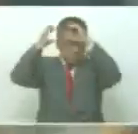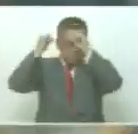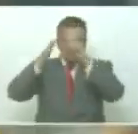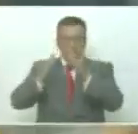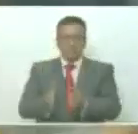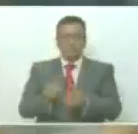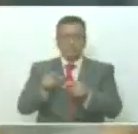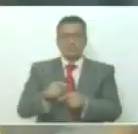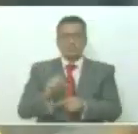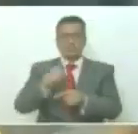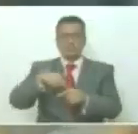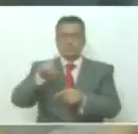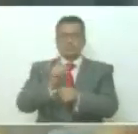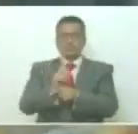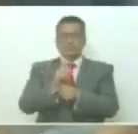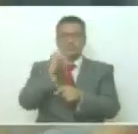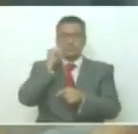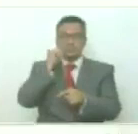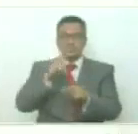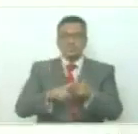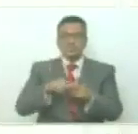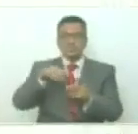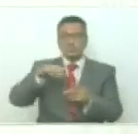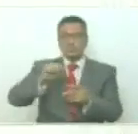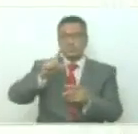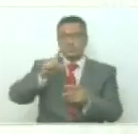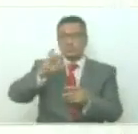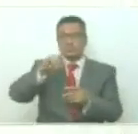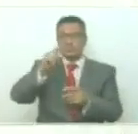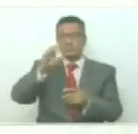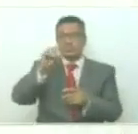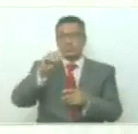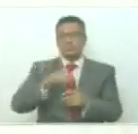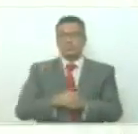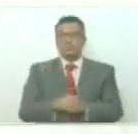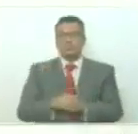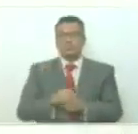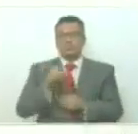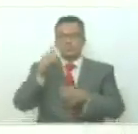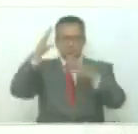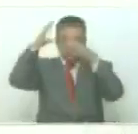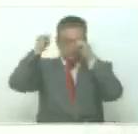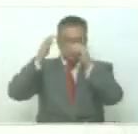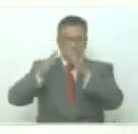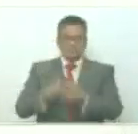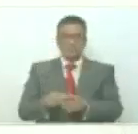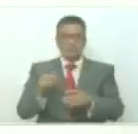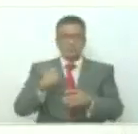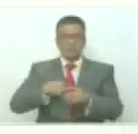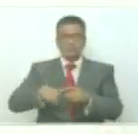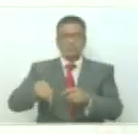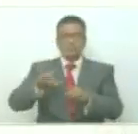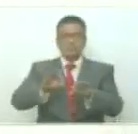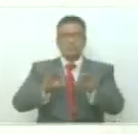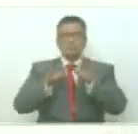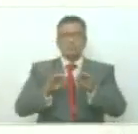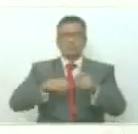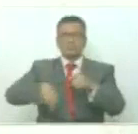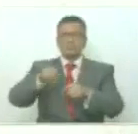el cual uno de ellos es el señor Calixto Ortega Ríos, como embajador extraordinario